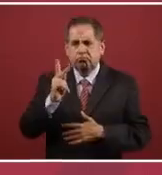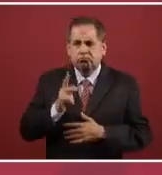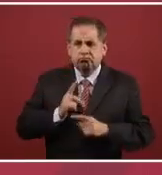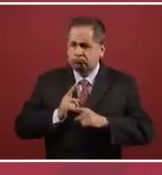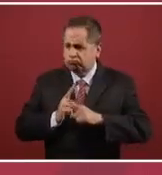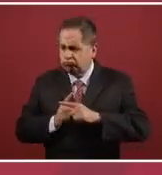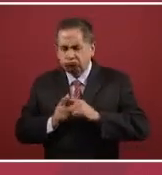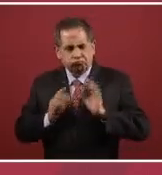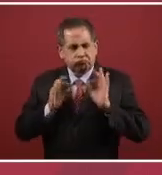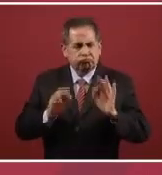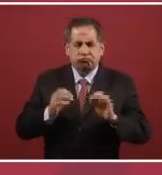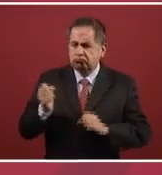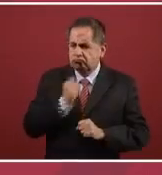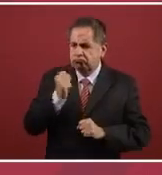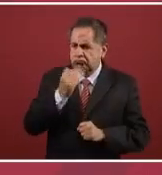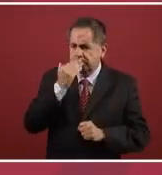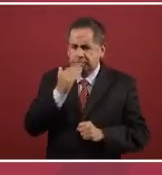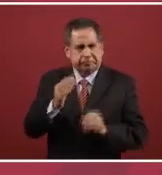con suerte,